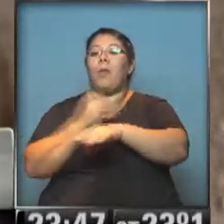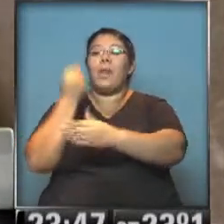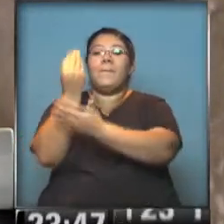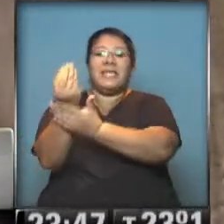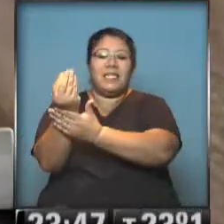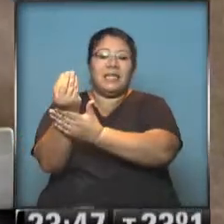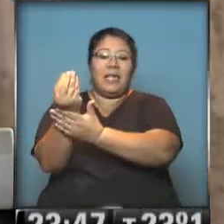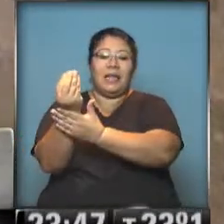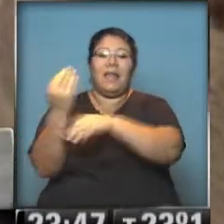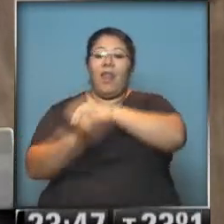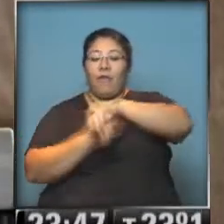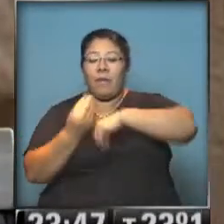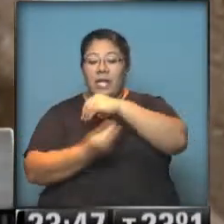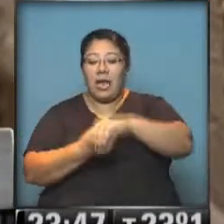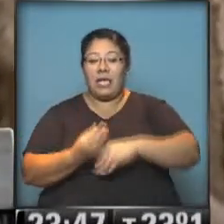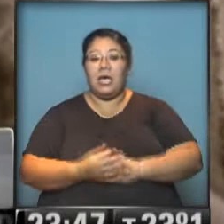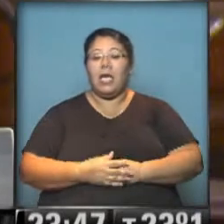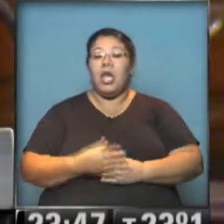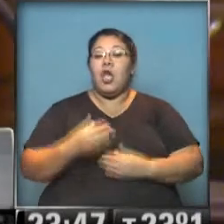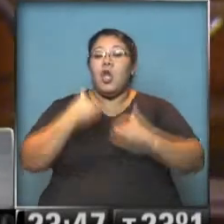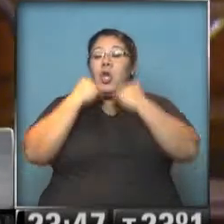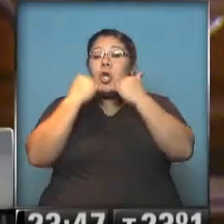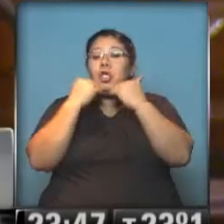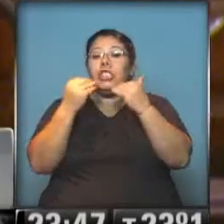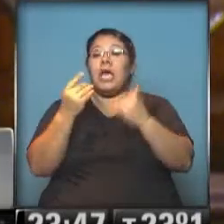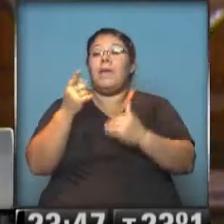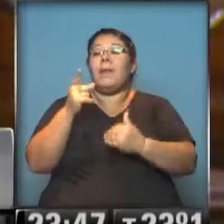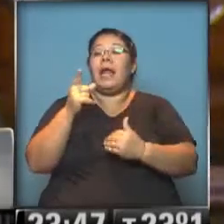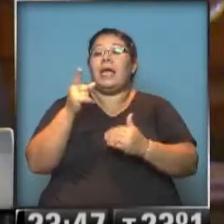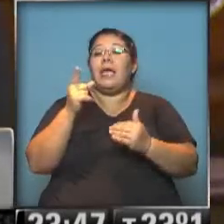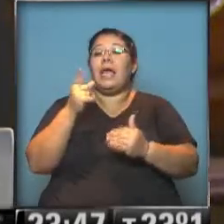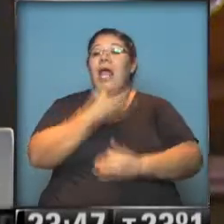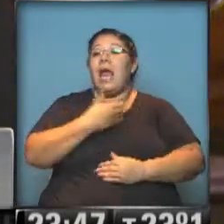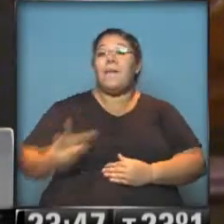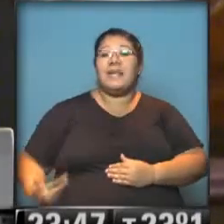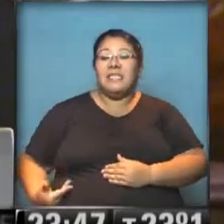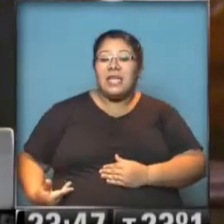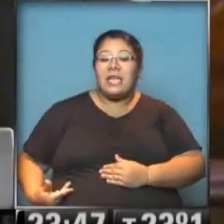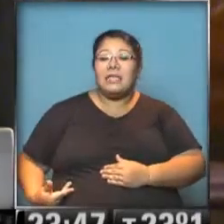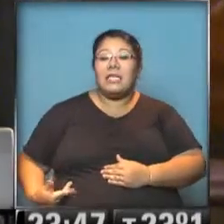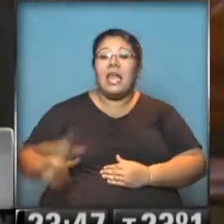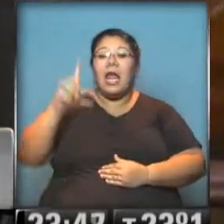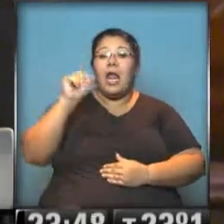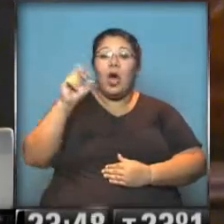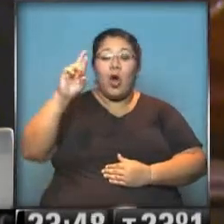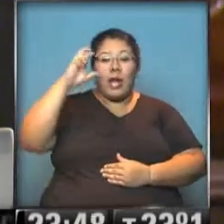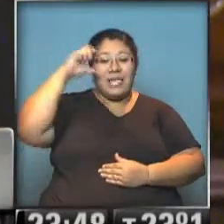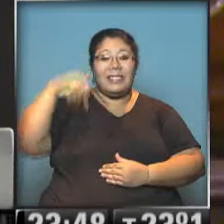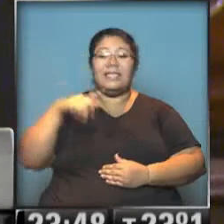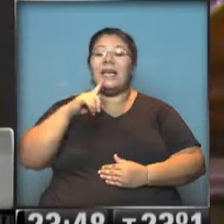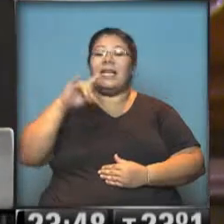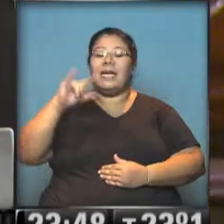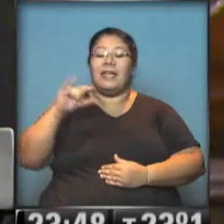menor idea cuál ha sido el motivo del presidente de la Corte Suprema de informar que es una